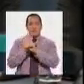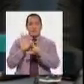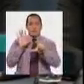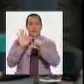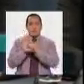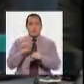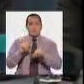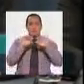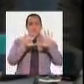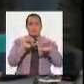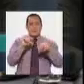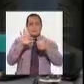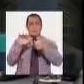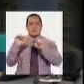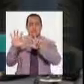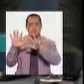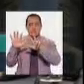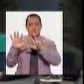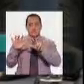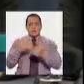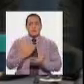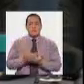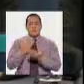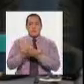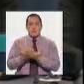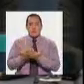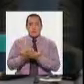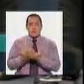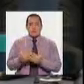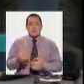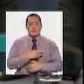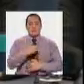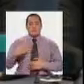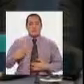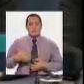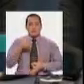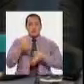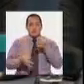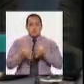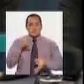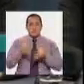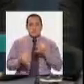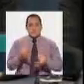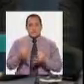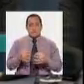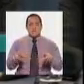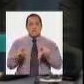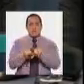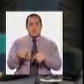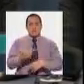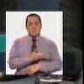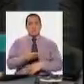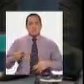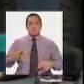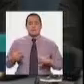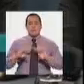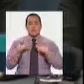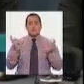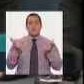legislativo 1068 determina que el ministro de Justicia, como presidente del